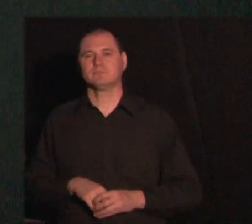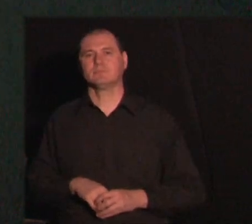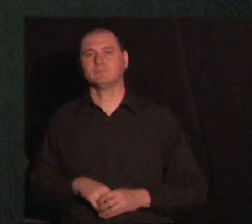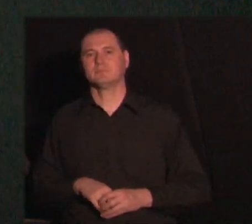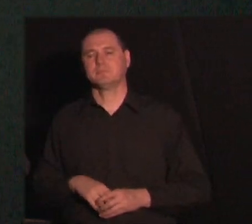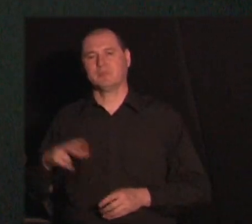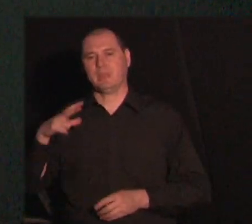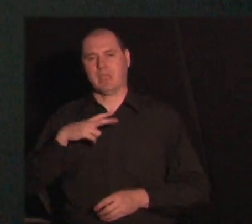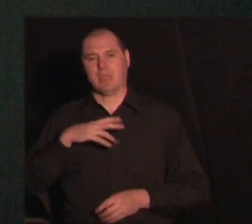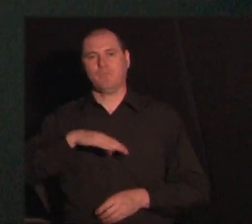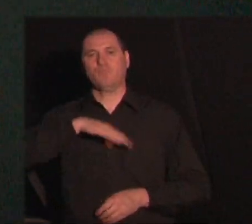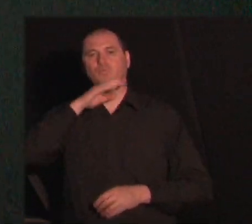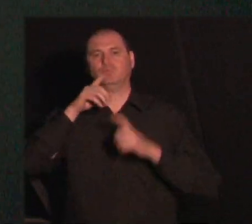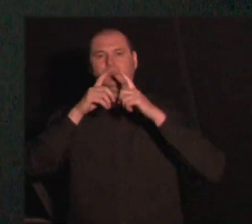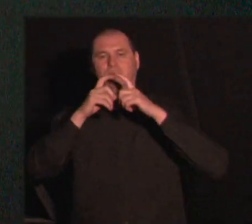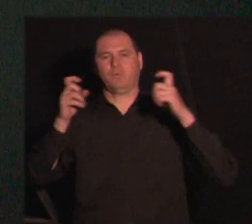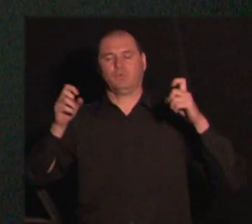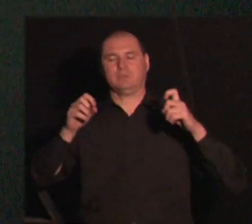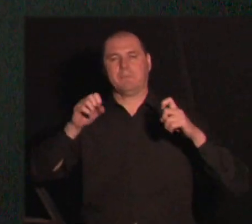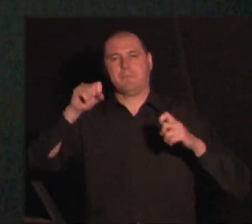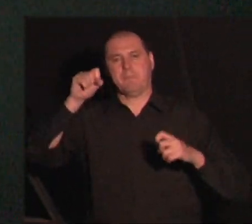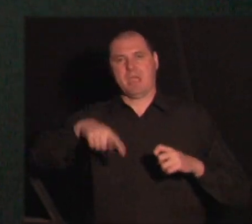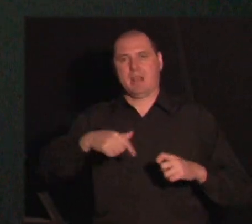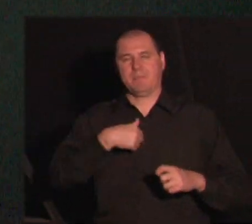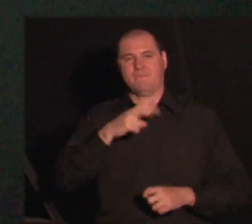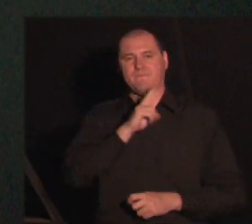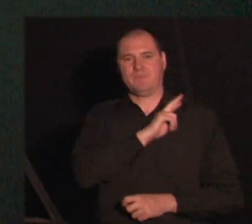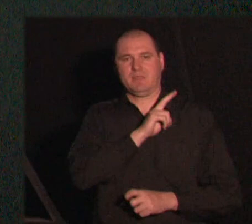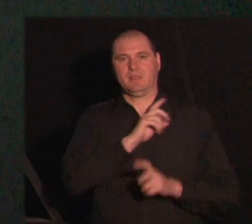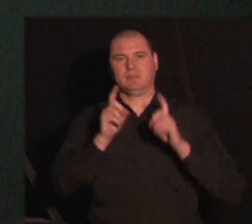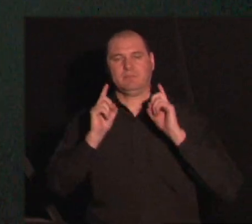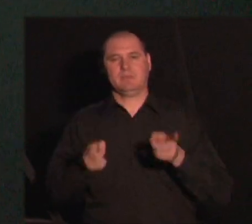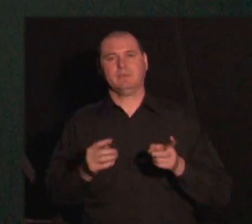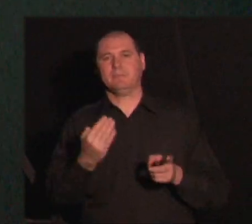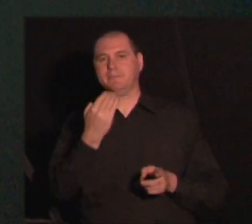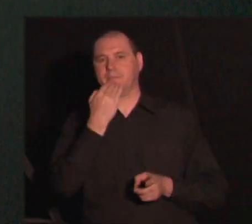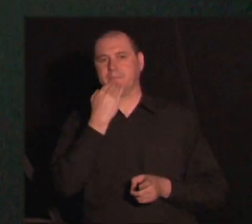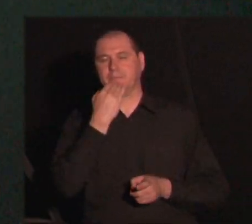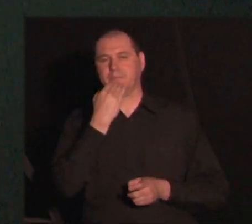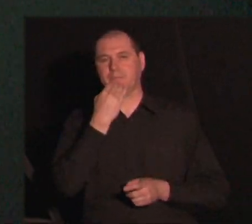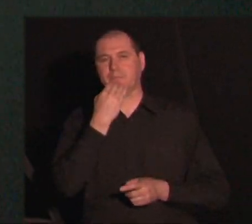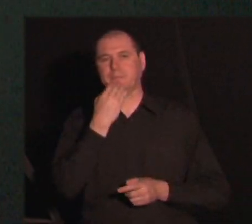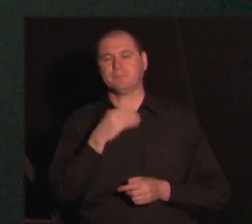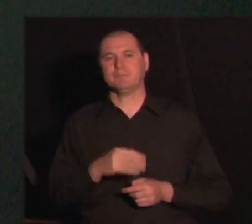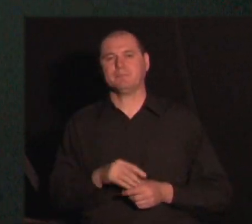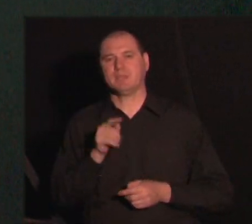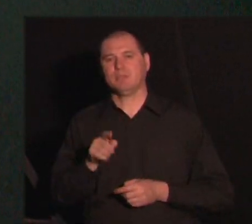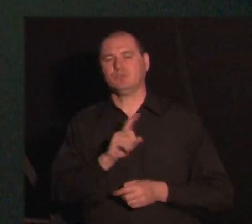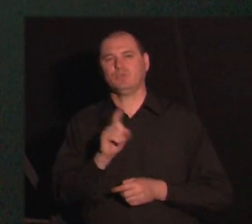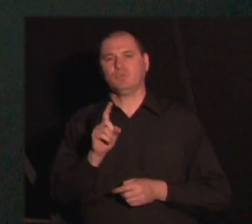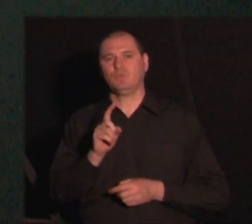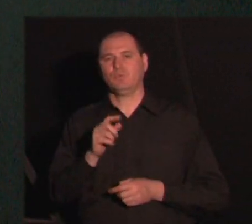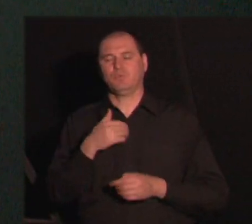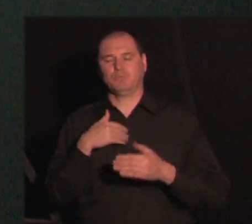Realmente hubo muchas cosas malas que pasé en mi vida también, pero eso no